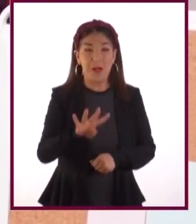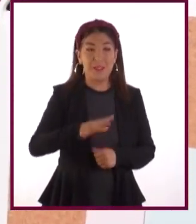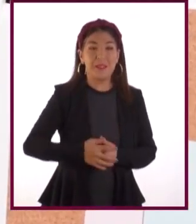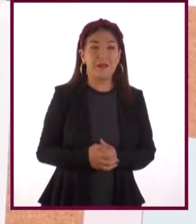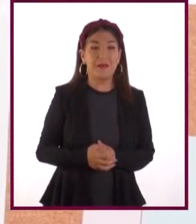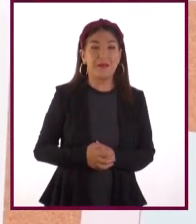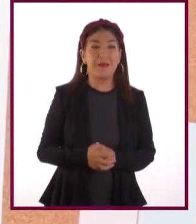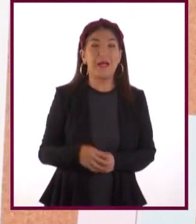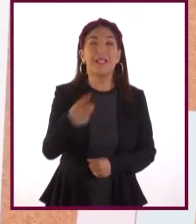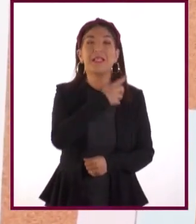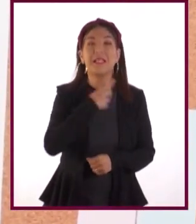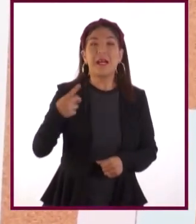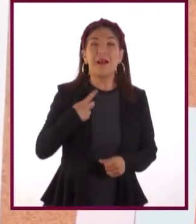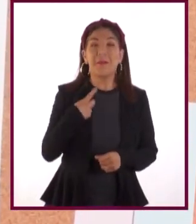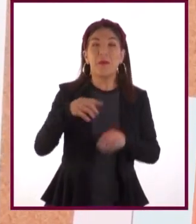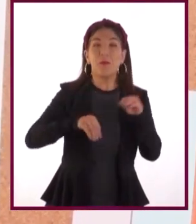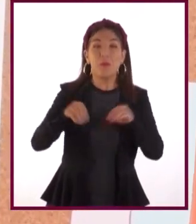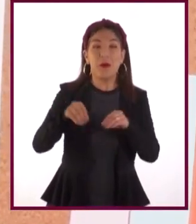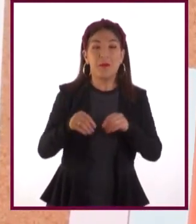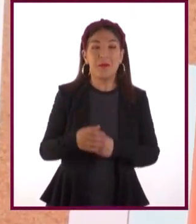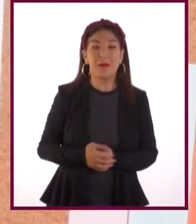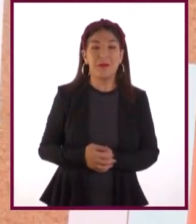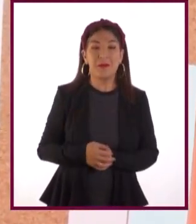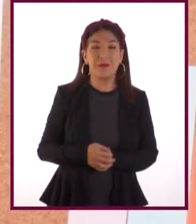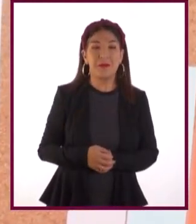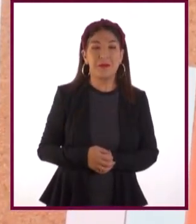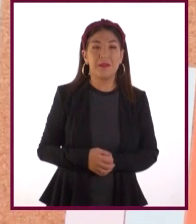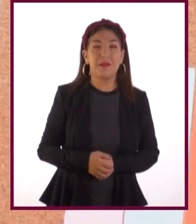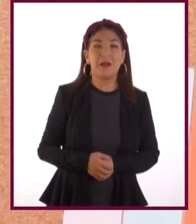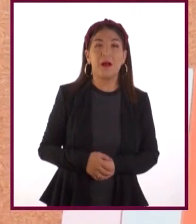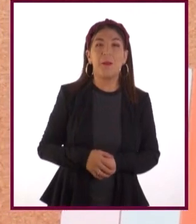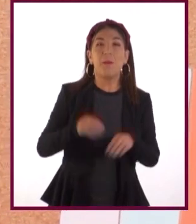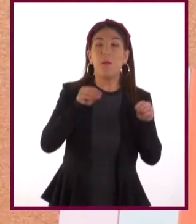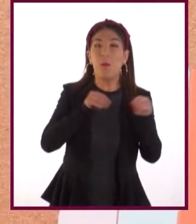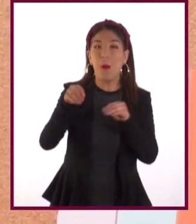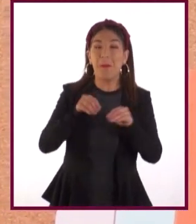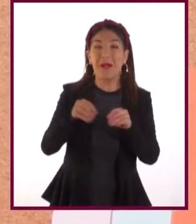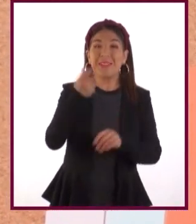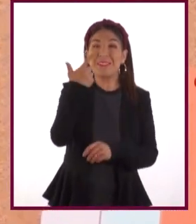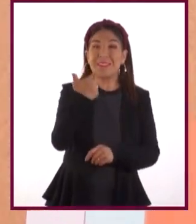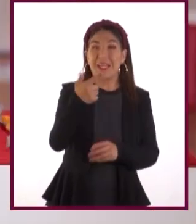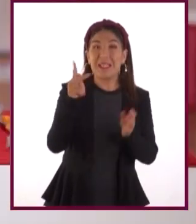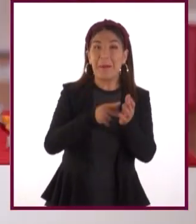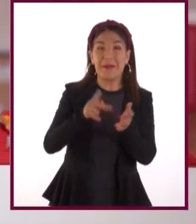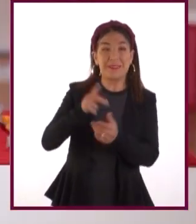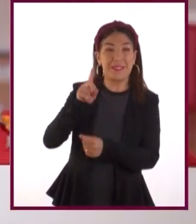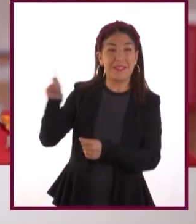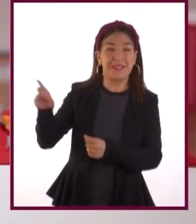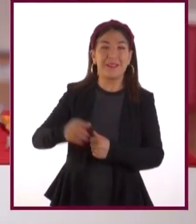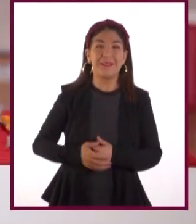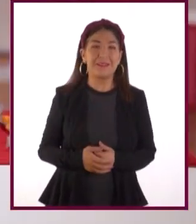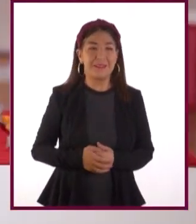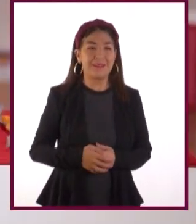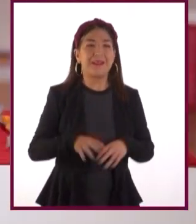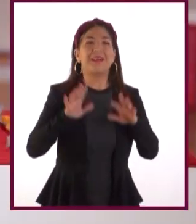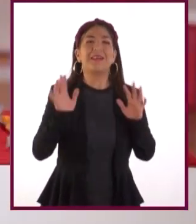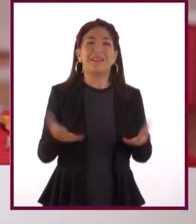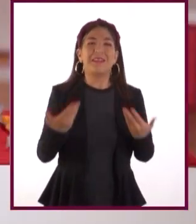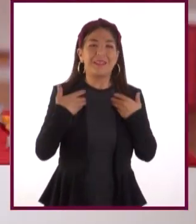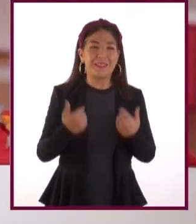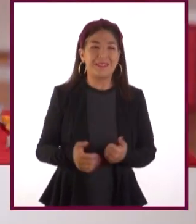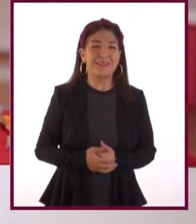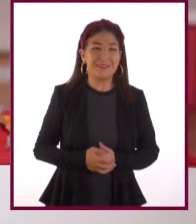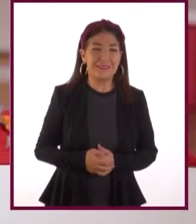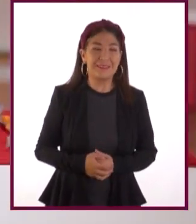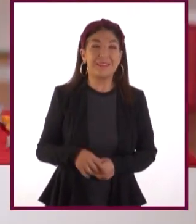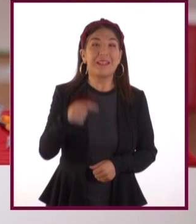lo levanto. Lo tengo que mover 1, 2, 3, 4, 5, 6, 7 veces a la derecha y luego lo volteo. Ah,